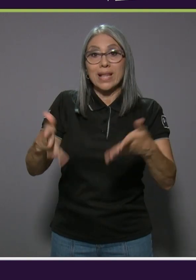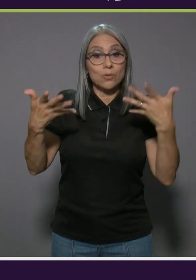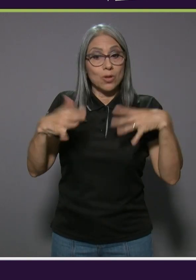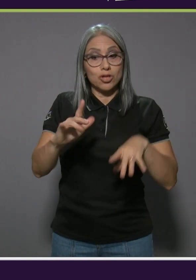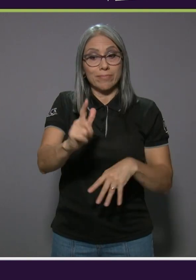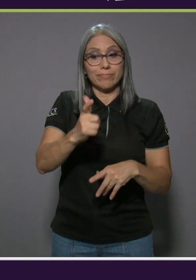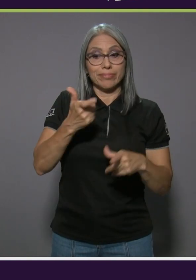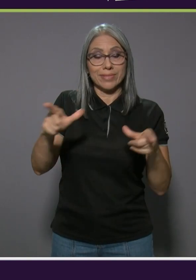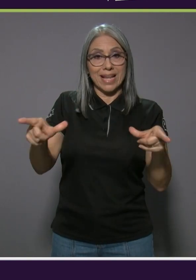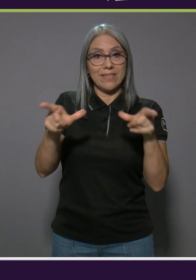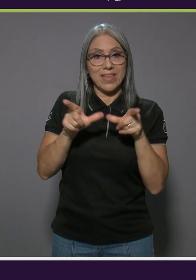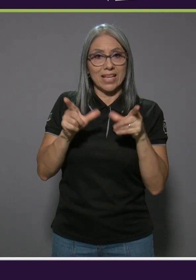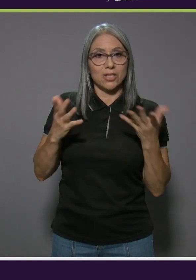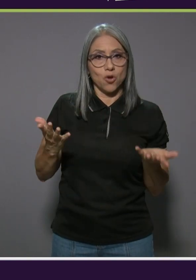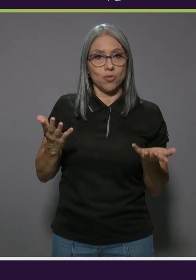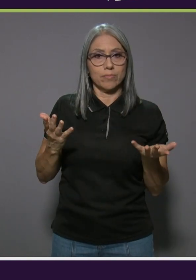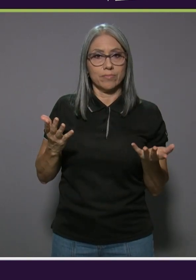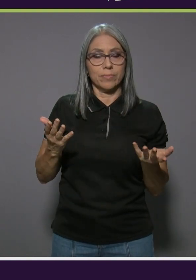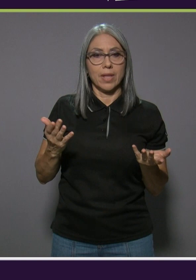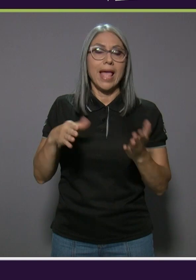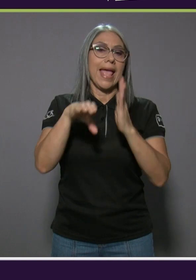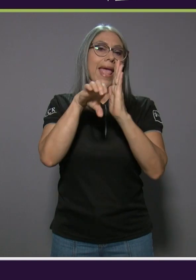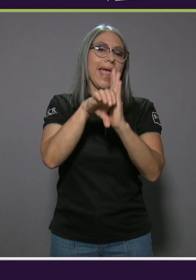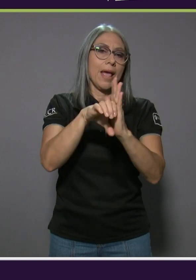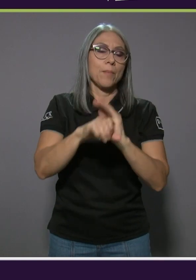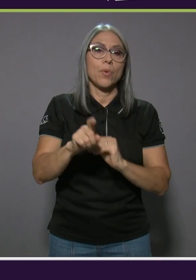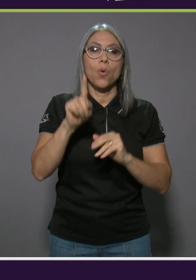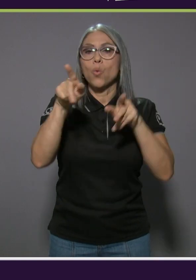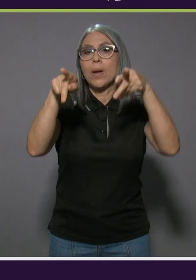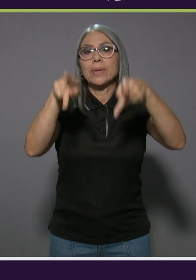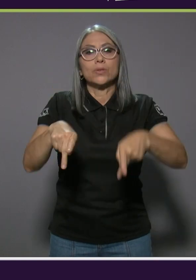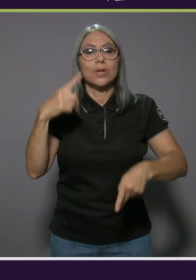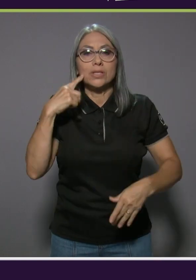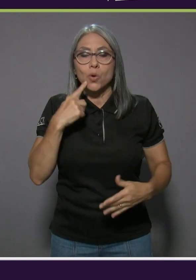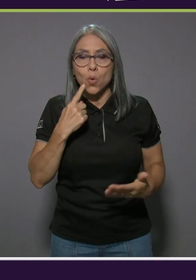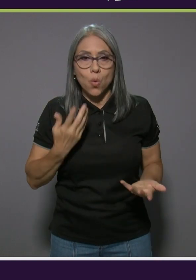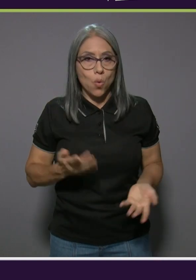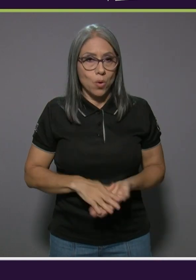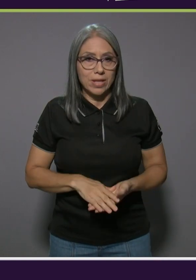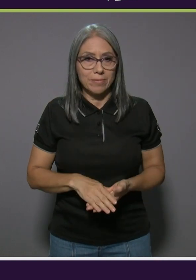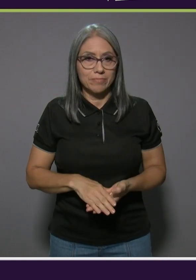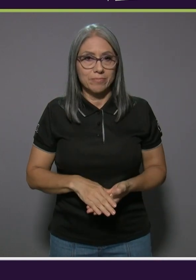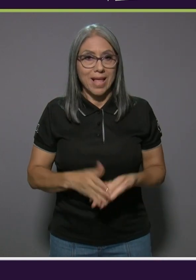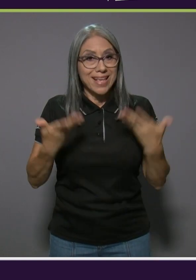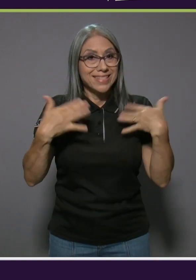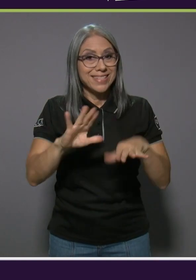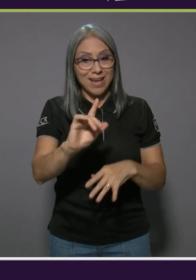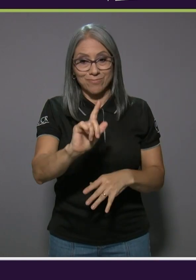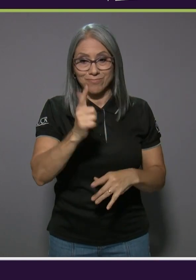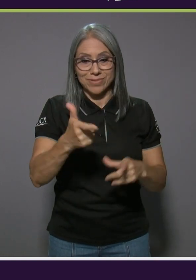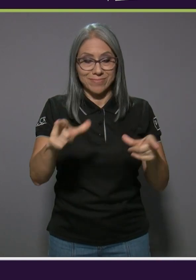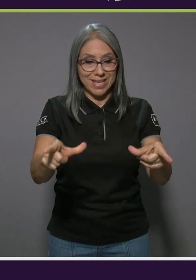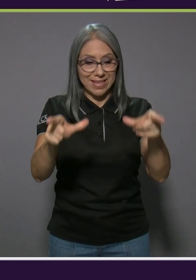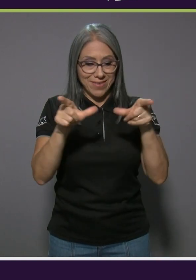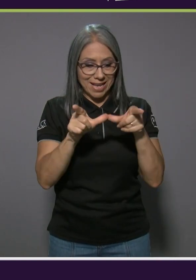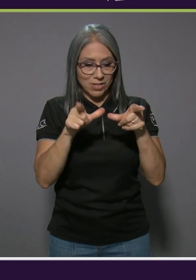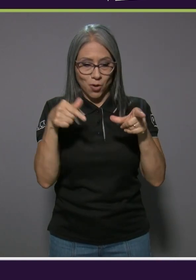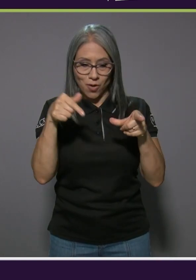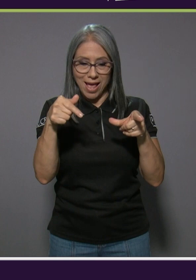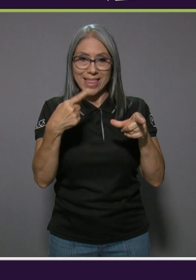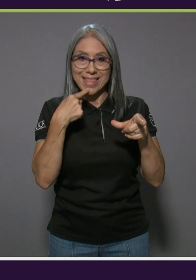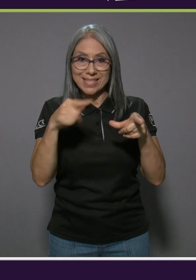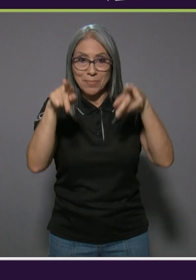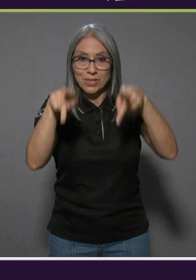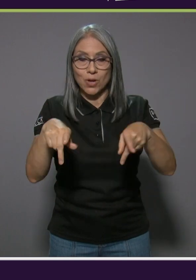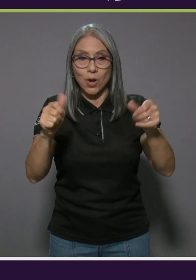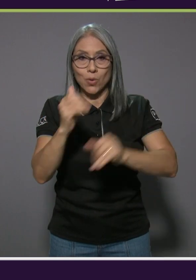certificación, porque, por ejemplo, si una persona es una persona sorda, tiene su certificación como persona con discapacidad, pero